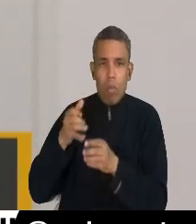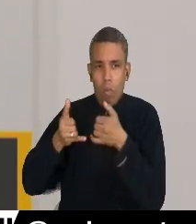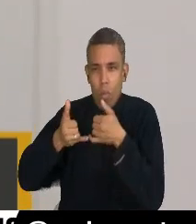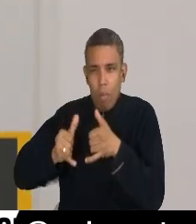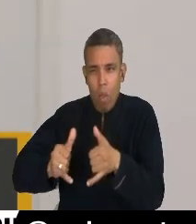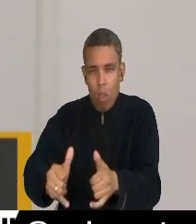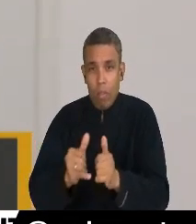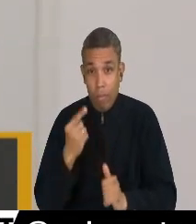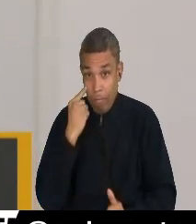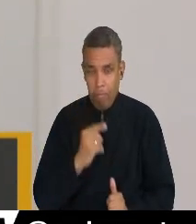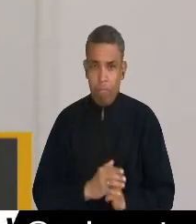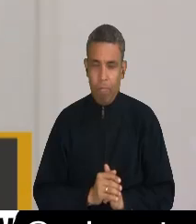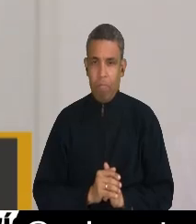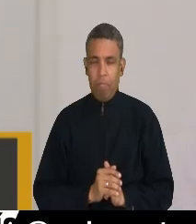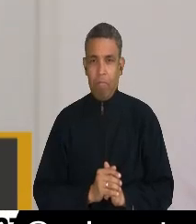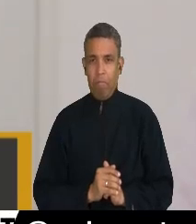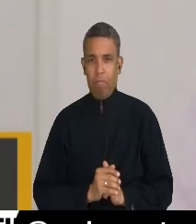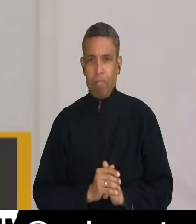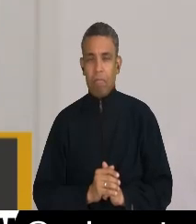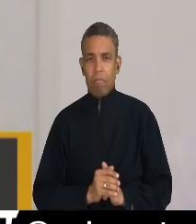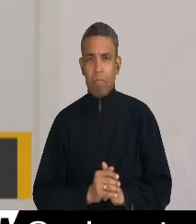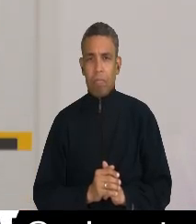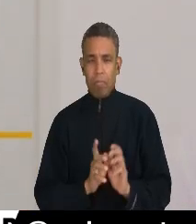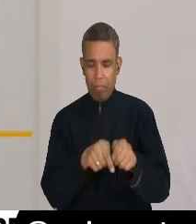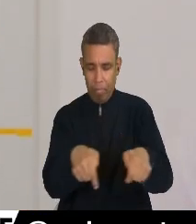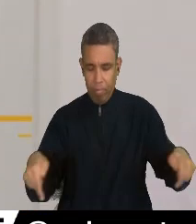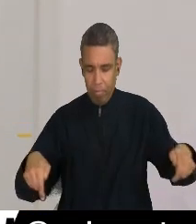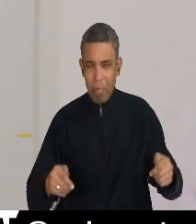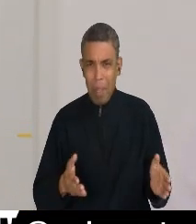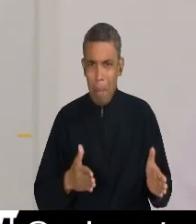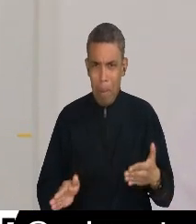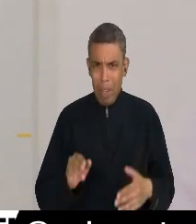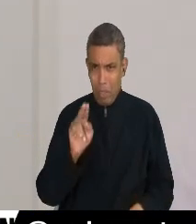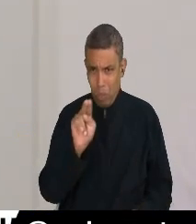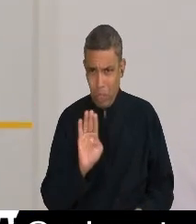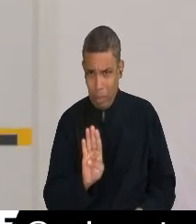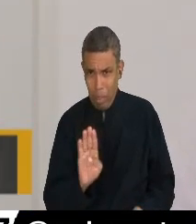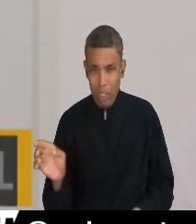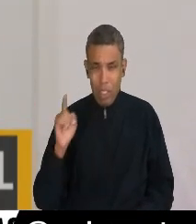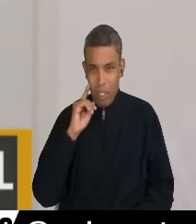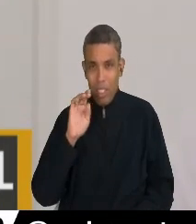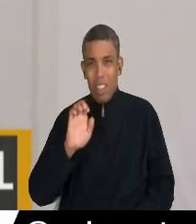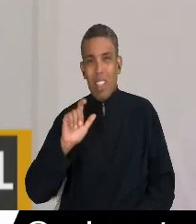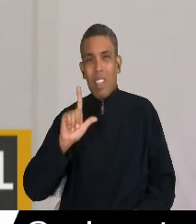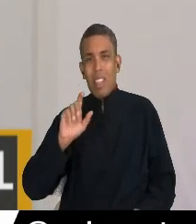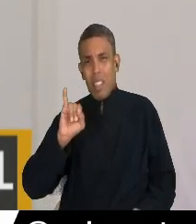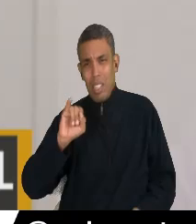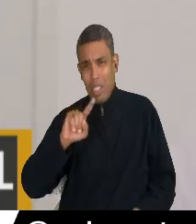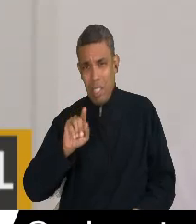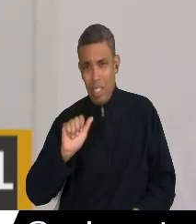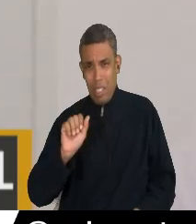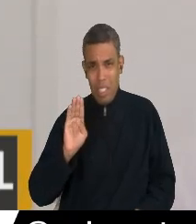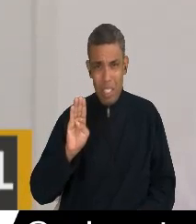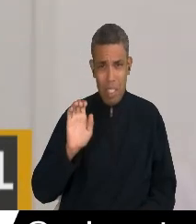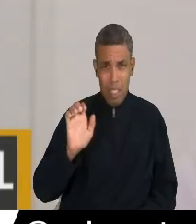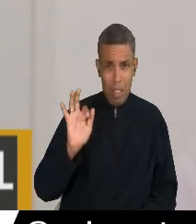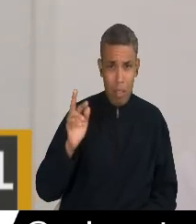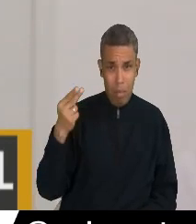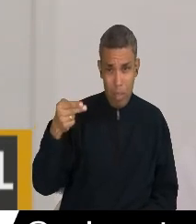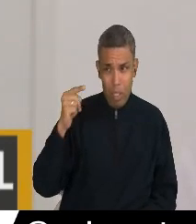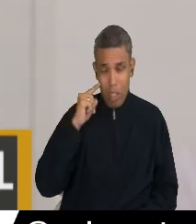Pues la jefe de la Oficina Asesora de Planeación Municipal, Elizabeth Lobo, ha asegurado que los habitantes de esta zona rural, específicamente en la vereda